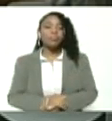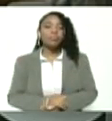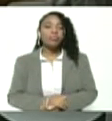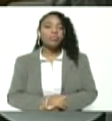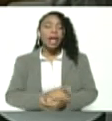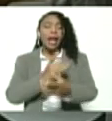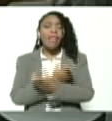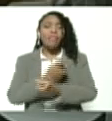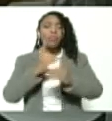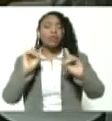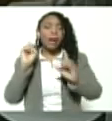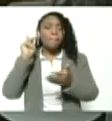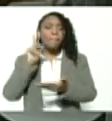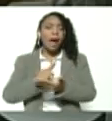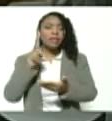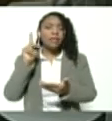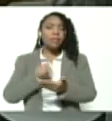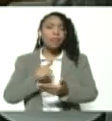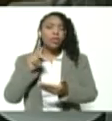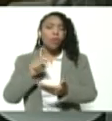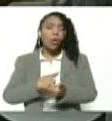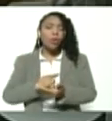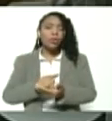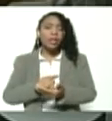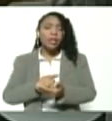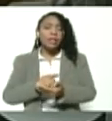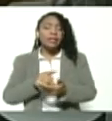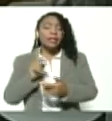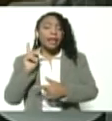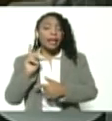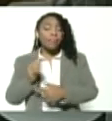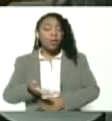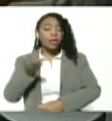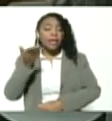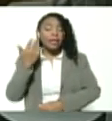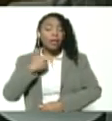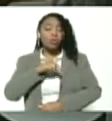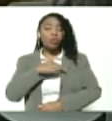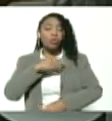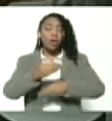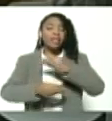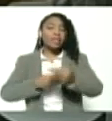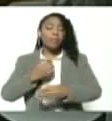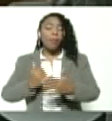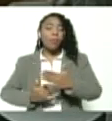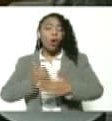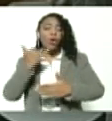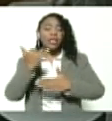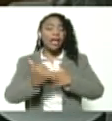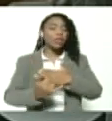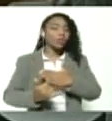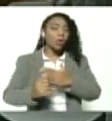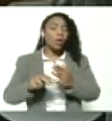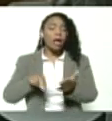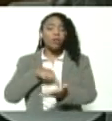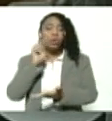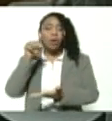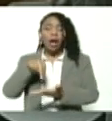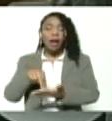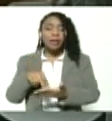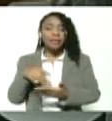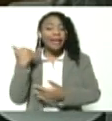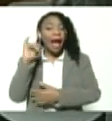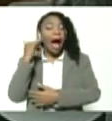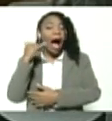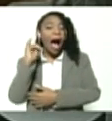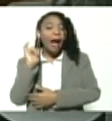la democracia participativa y protagónica que nos hemos dado como proyecto nacional y que tiene a